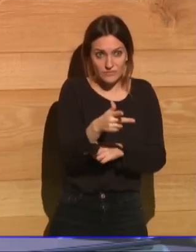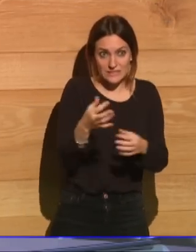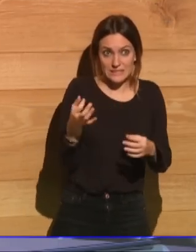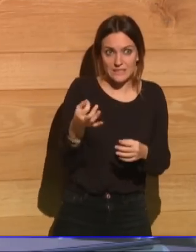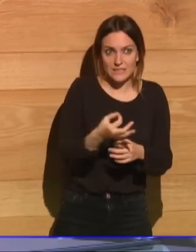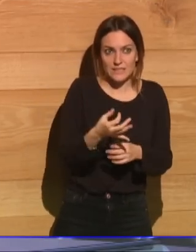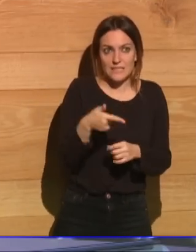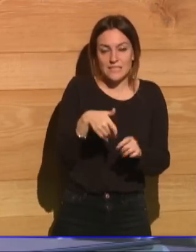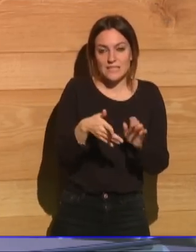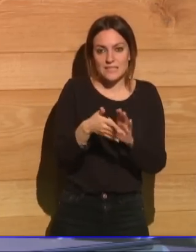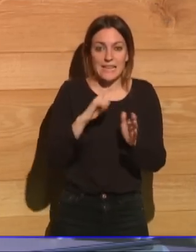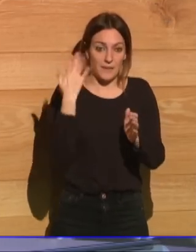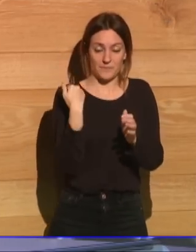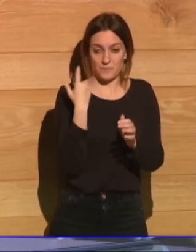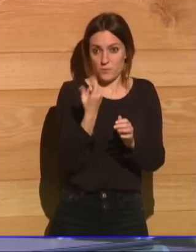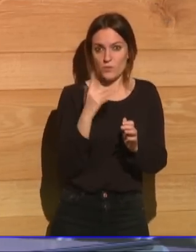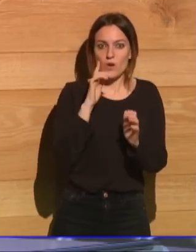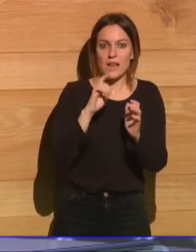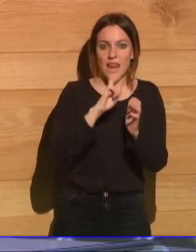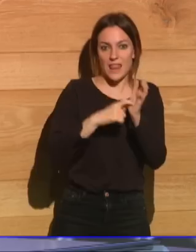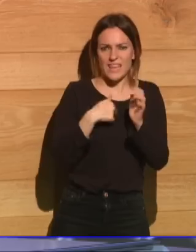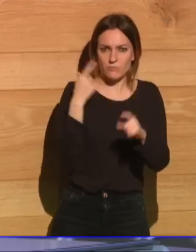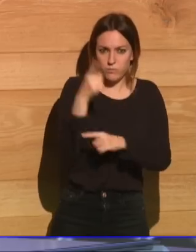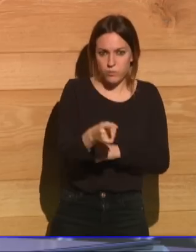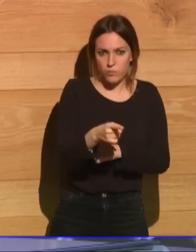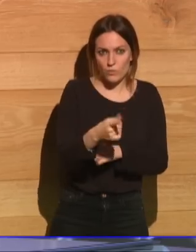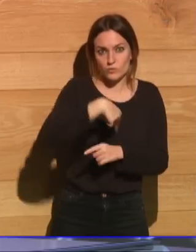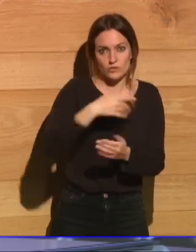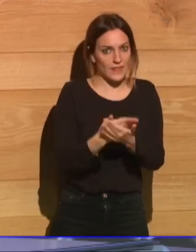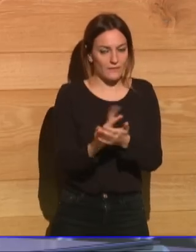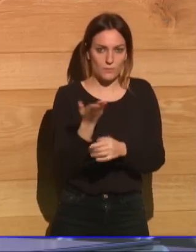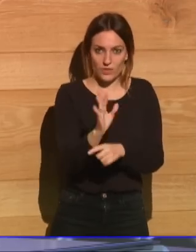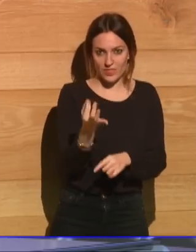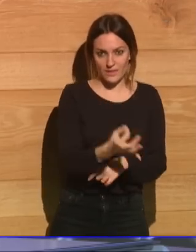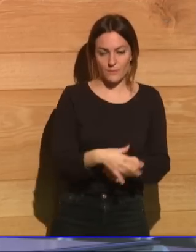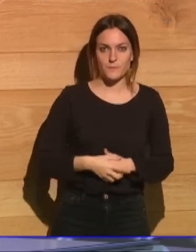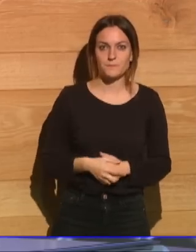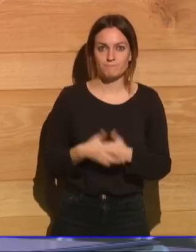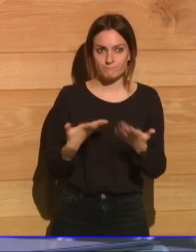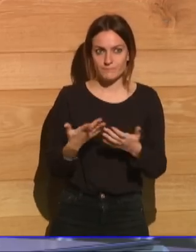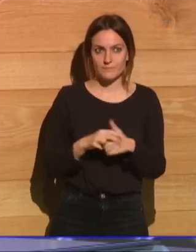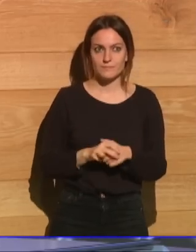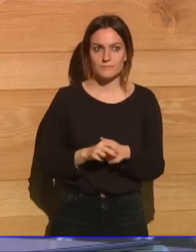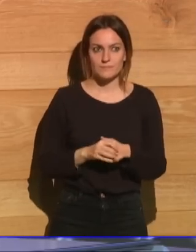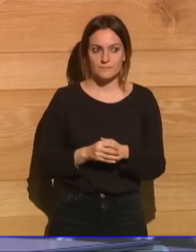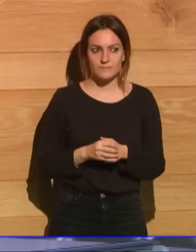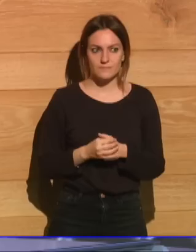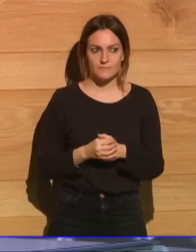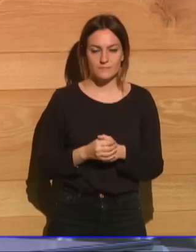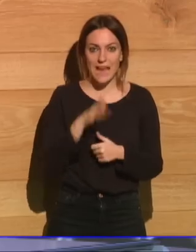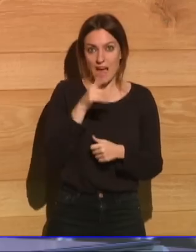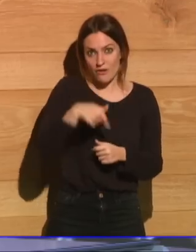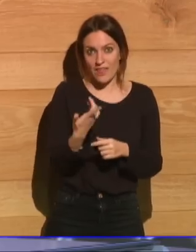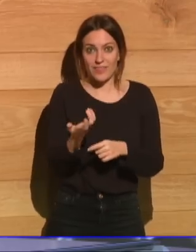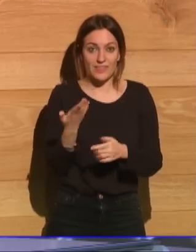pues desde hace unos años, la ley exige que saques ese certificado. Claro. En fin, que ahora se consigue muy bien con Clave, el